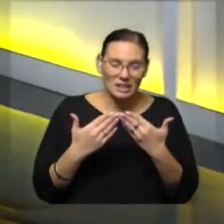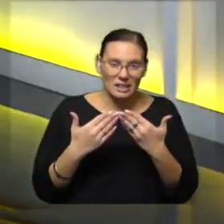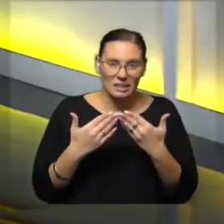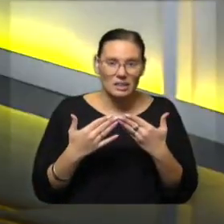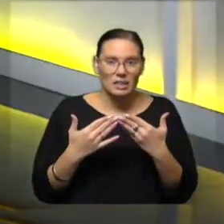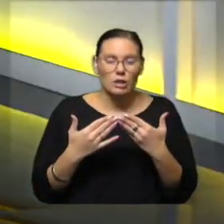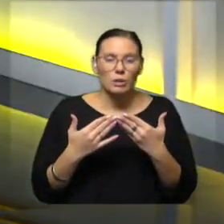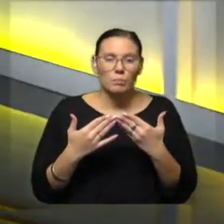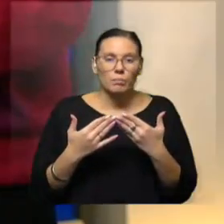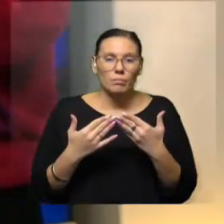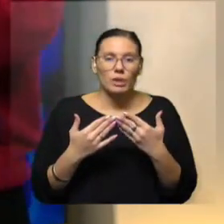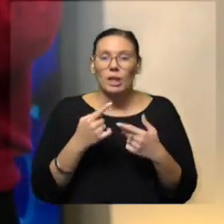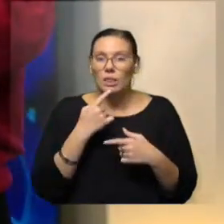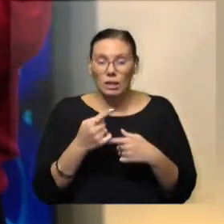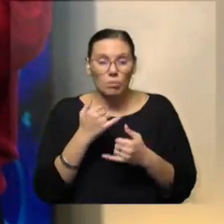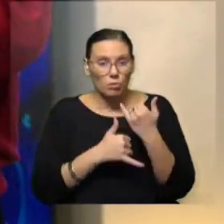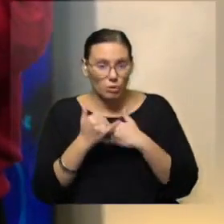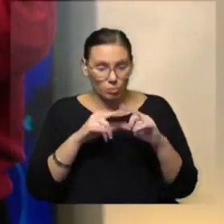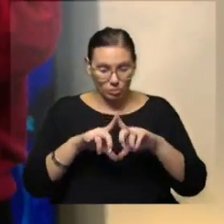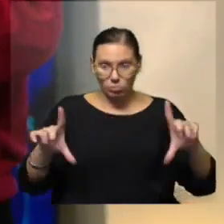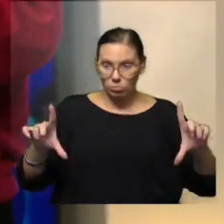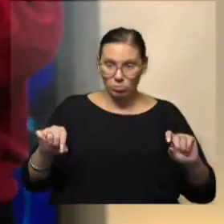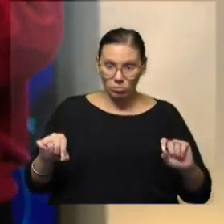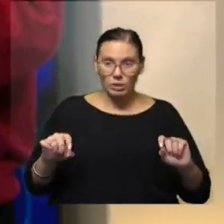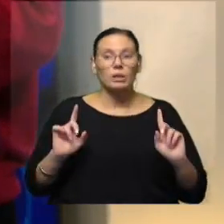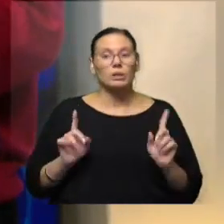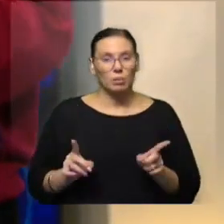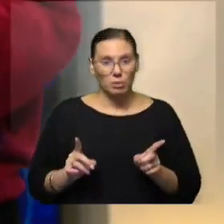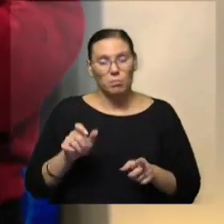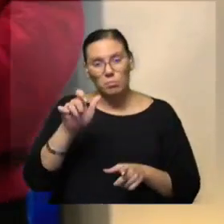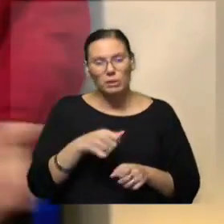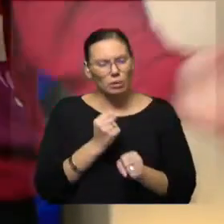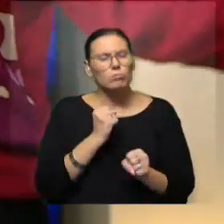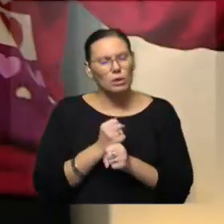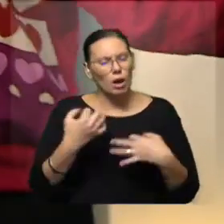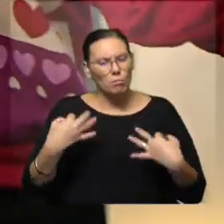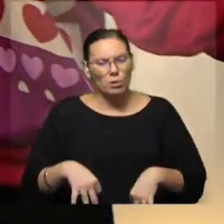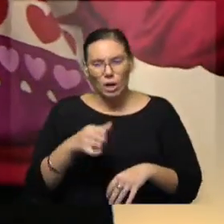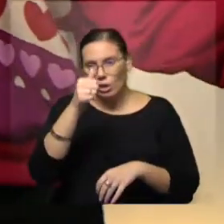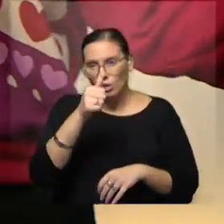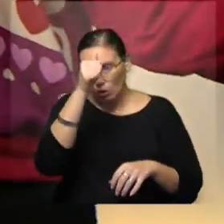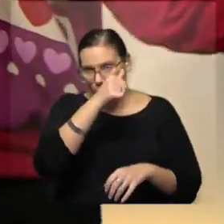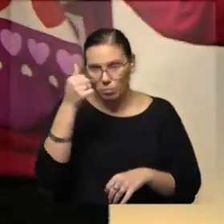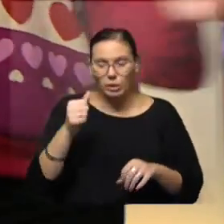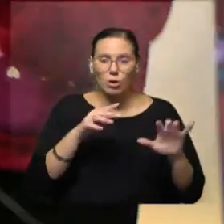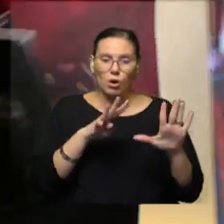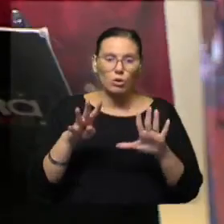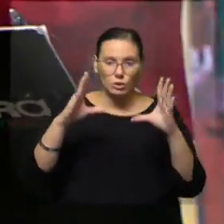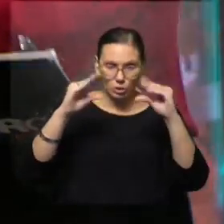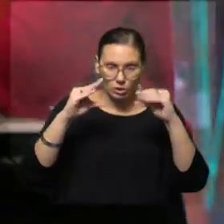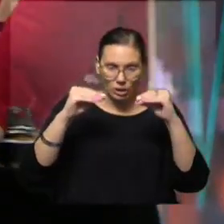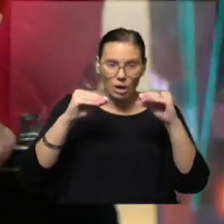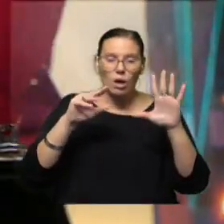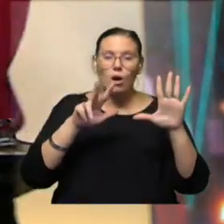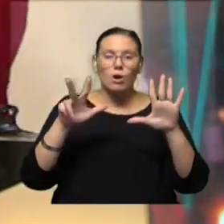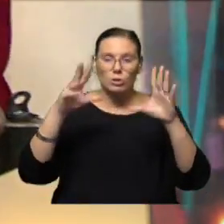realmente. Ya dijimos todos los datos, pusimos todos los datos en gráficos, somos gente que trabajamos muy bien. Domingo 20 horas a la Camacuá, Eugenia Antón.